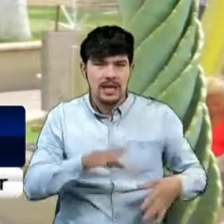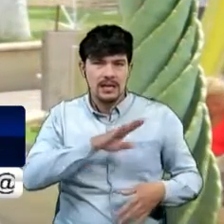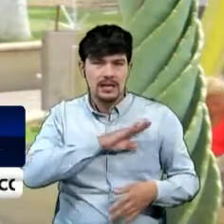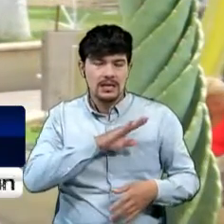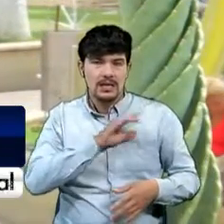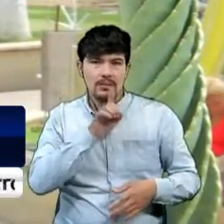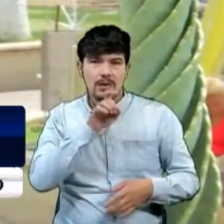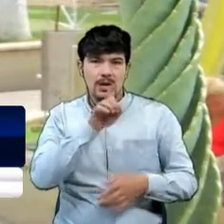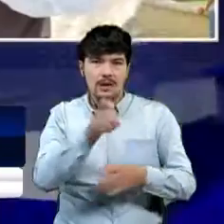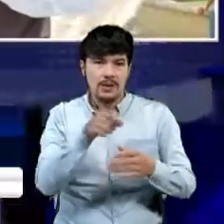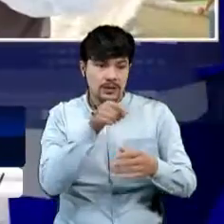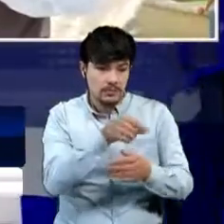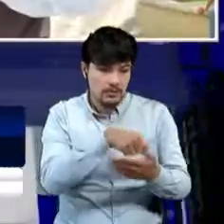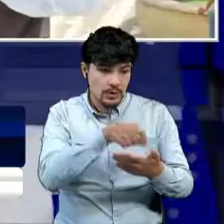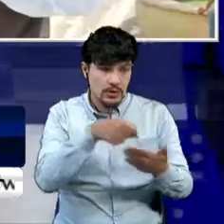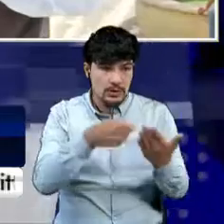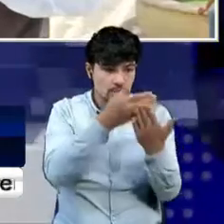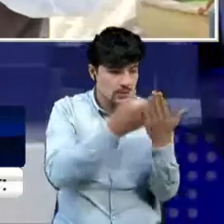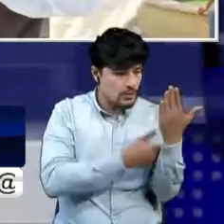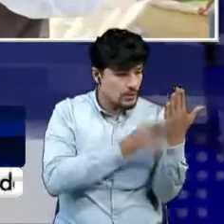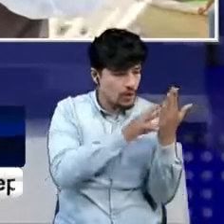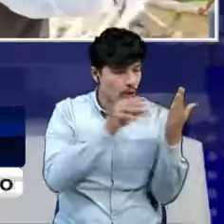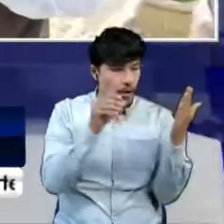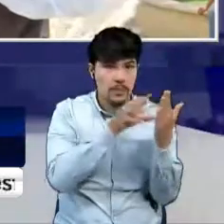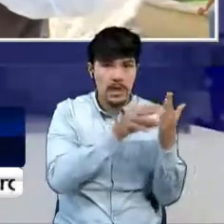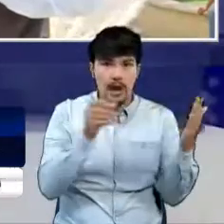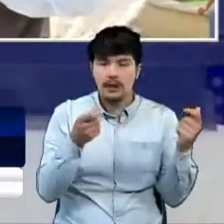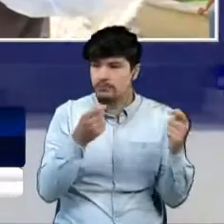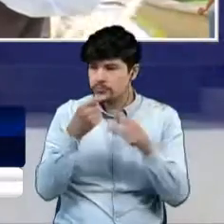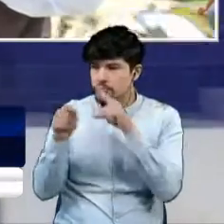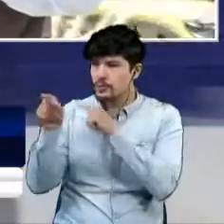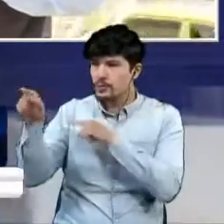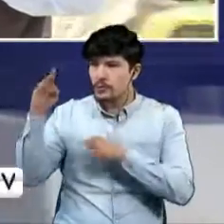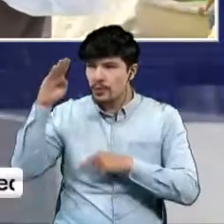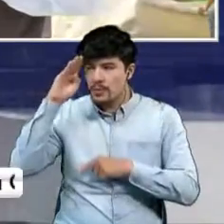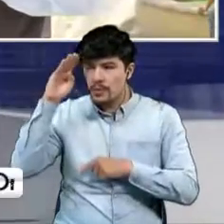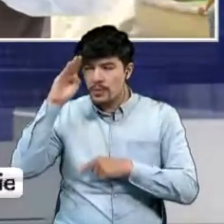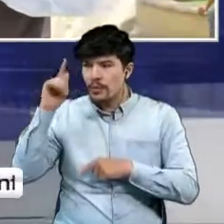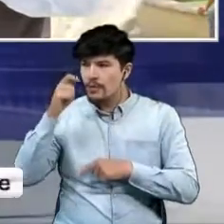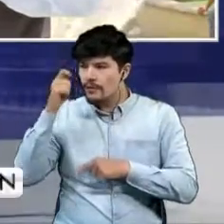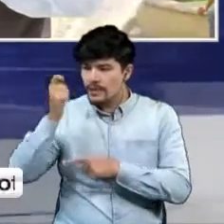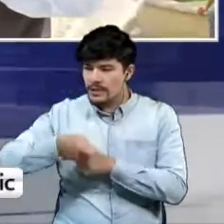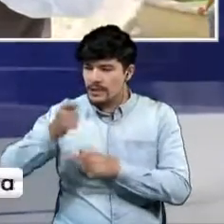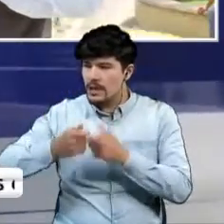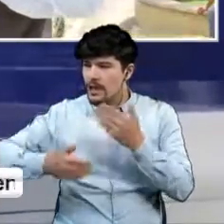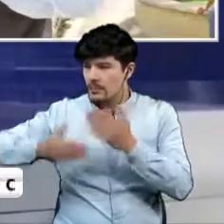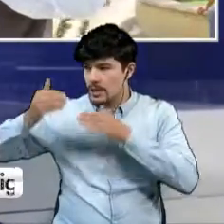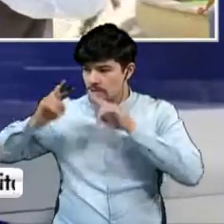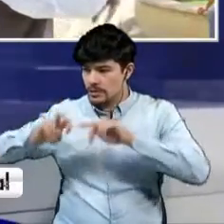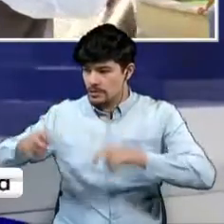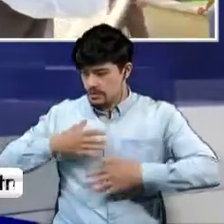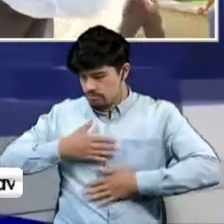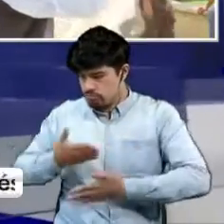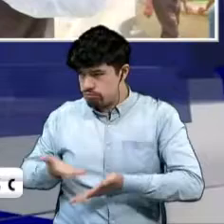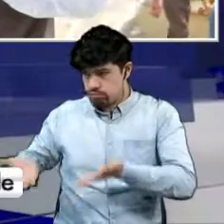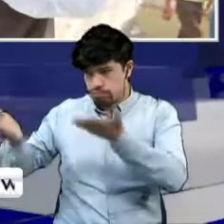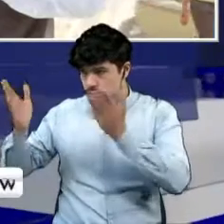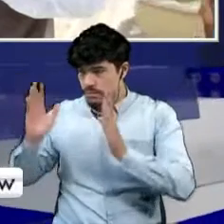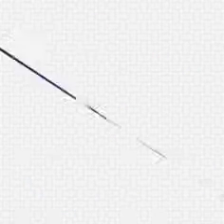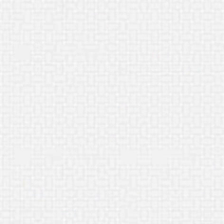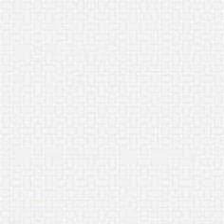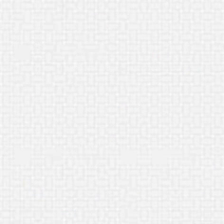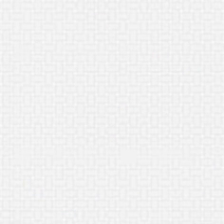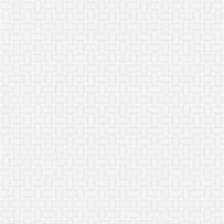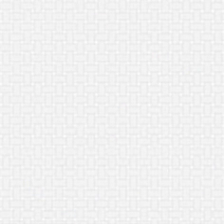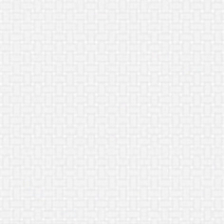a la procuraduría general de la nación y a la fiscalía para las respectivas investigaciones eso es todo por el momento siguen ustedes